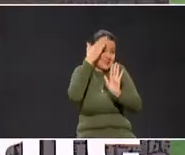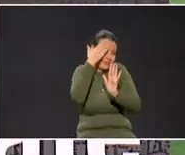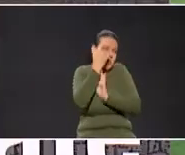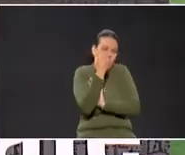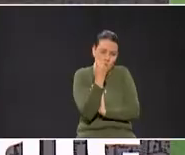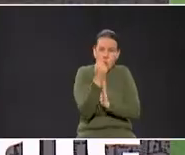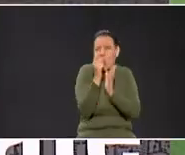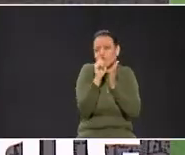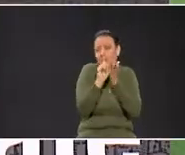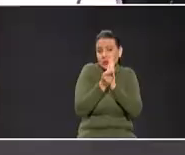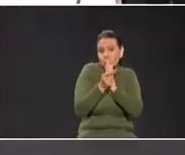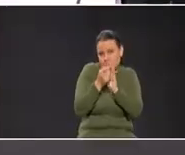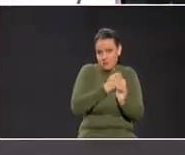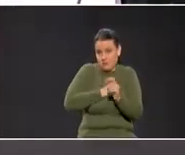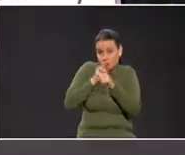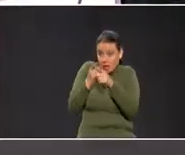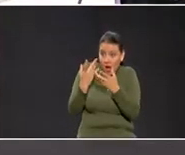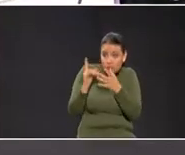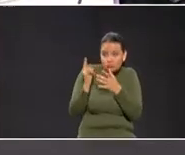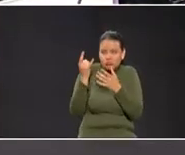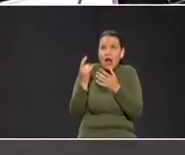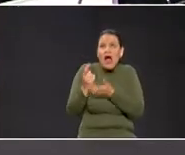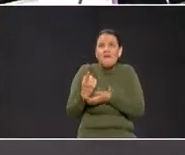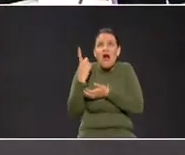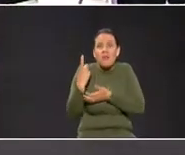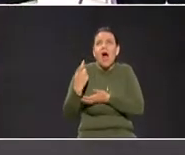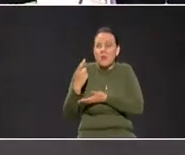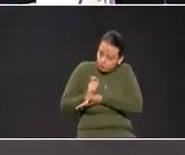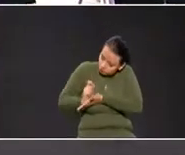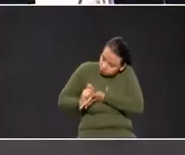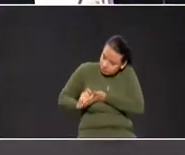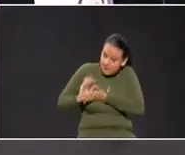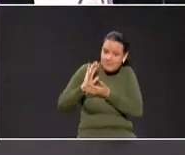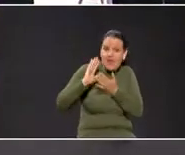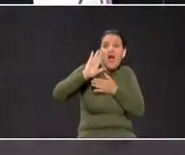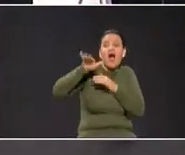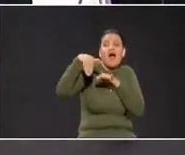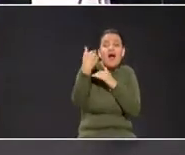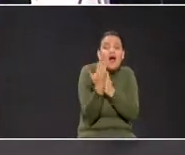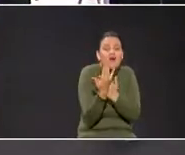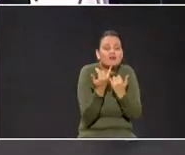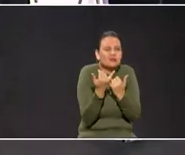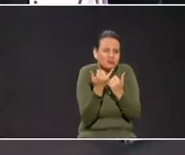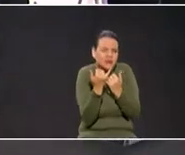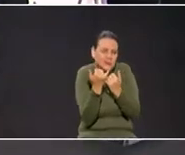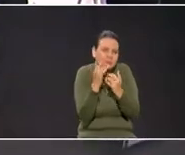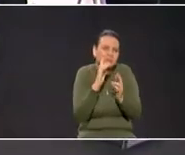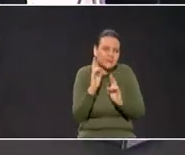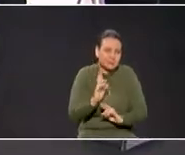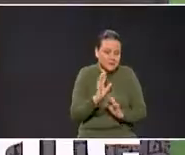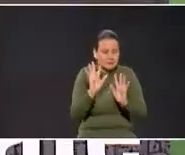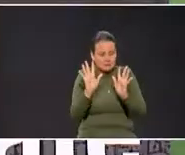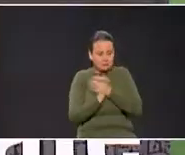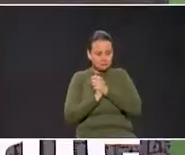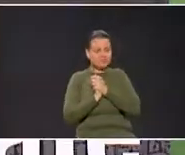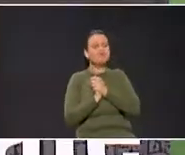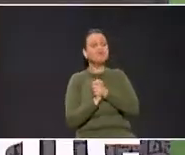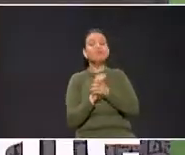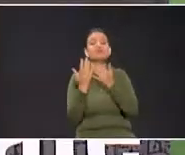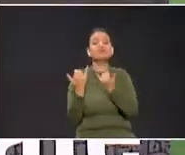si quiere tome nota de esas cositas que le quedan pendientes y las resume en un minuto para utilizarlo en eso bueno el